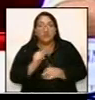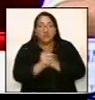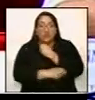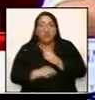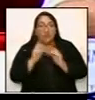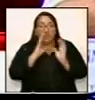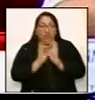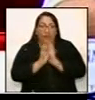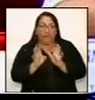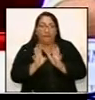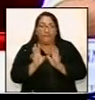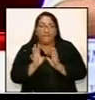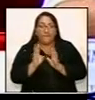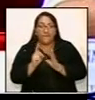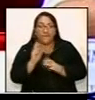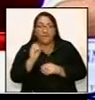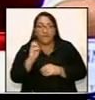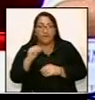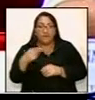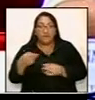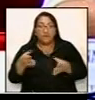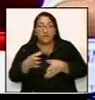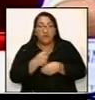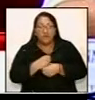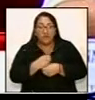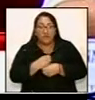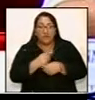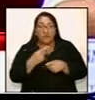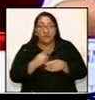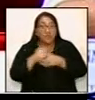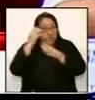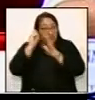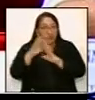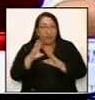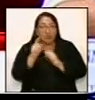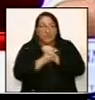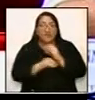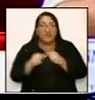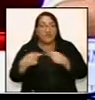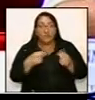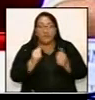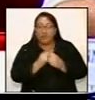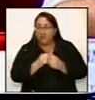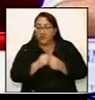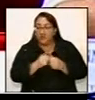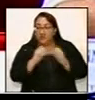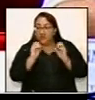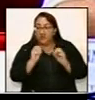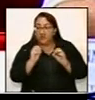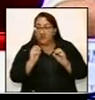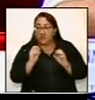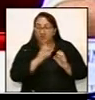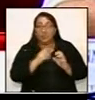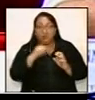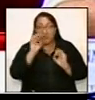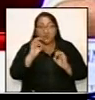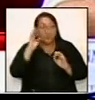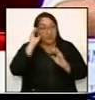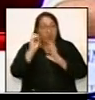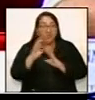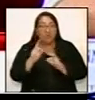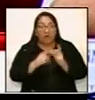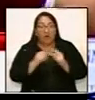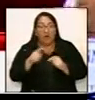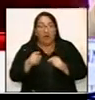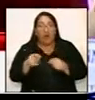países, por ejemplo, financiamiento a ONGs que toman posiciones en minería, de países que compiten con la misma exportación peruana en la misma minería. Entonces